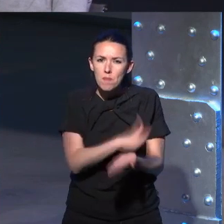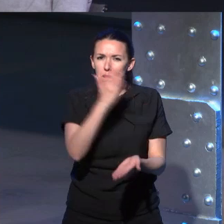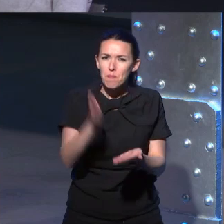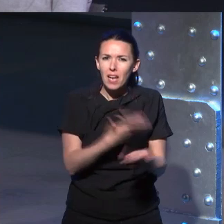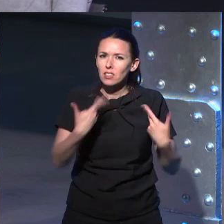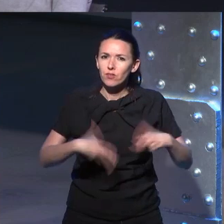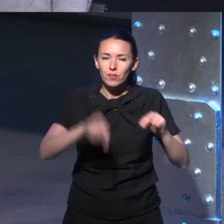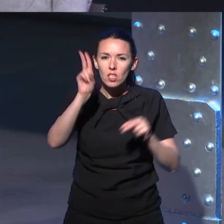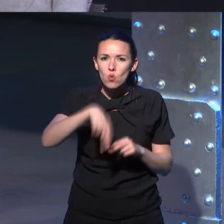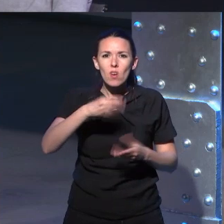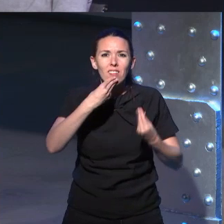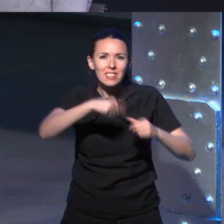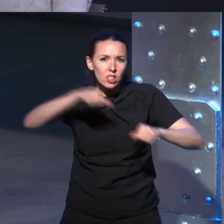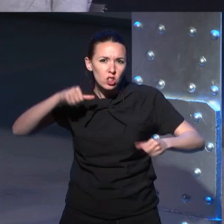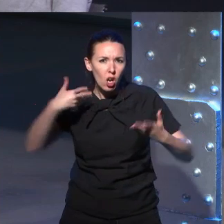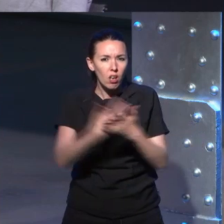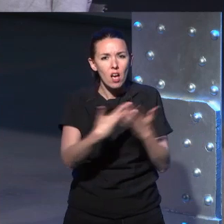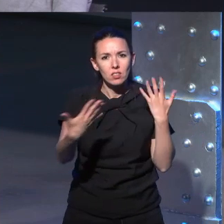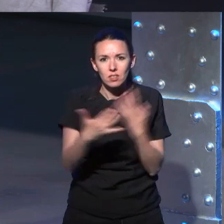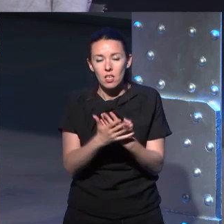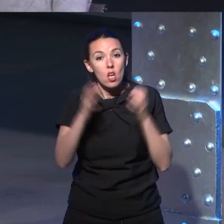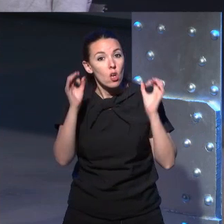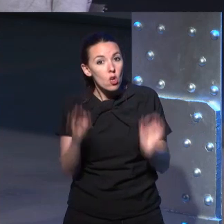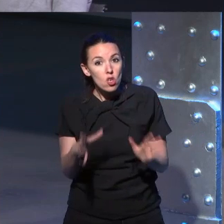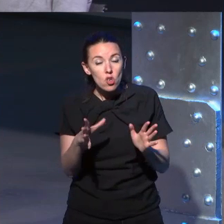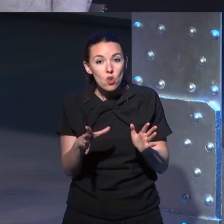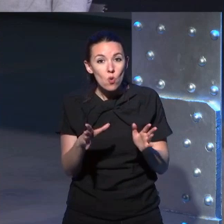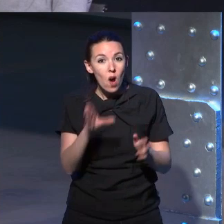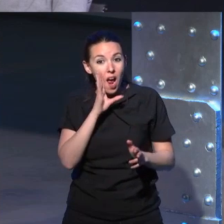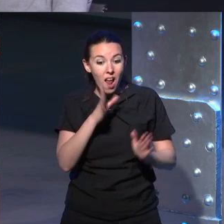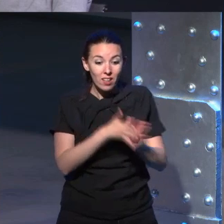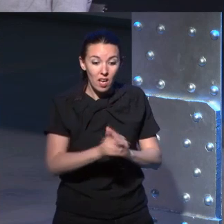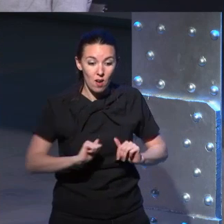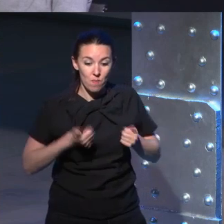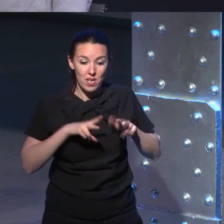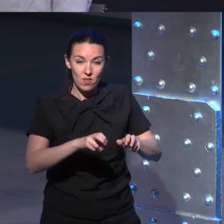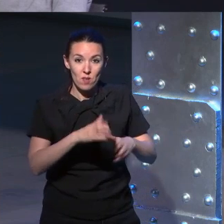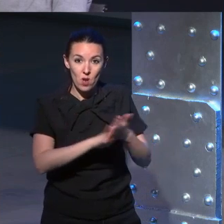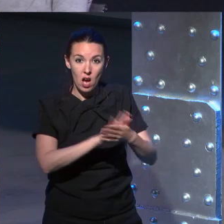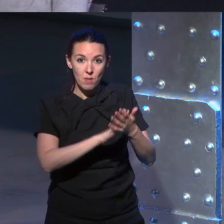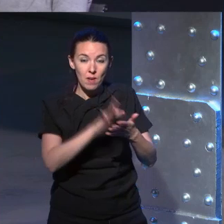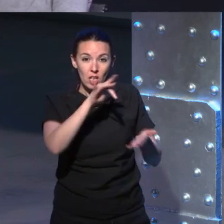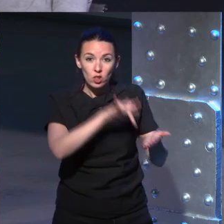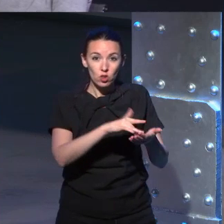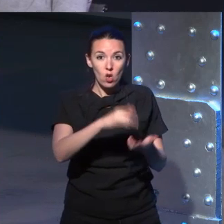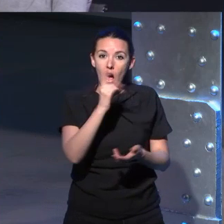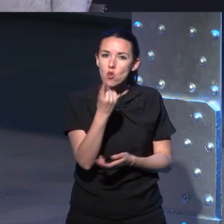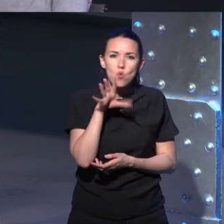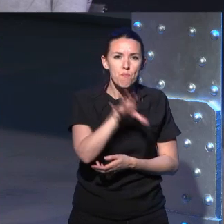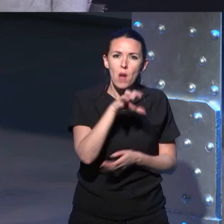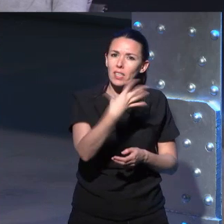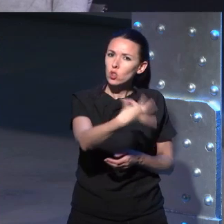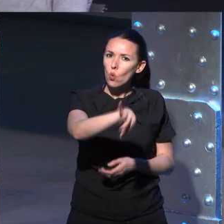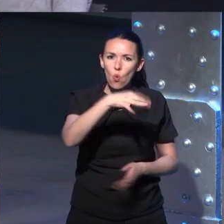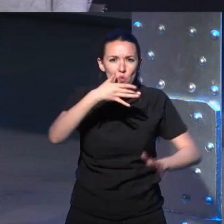y de historias que se entrelazan como los afluentes de los que hablaba al principio, donde se cuenta la idiosincrasia de un país